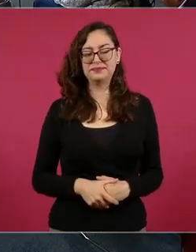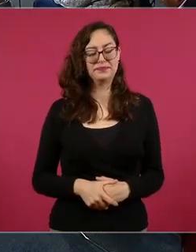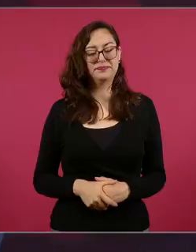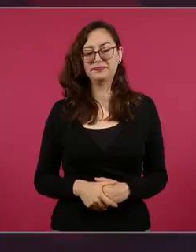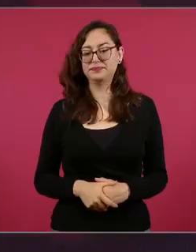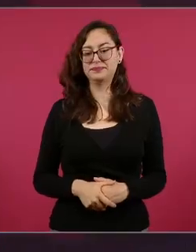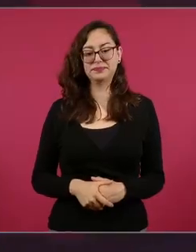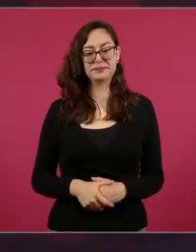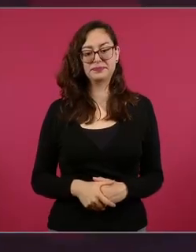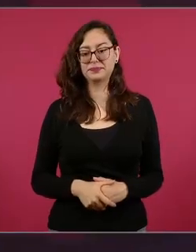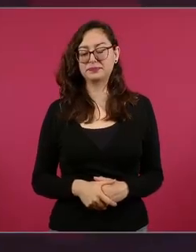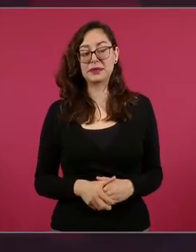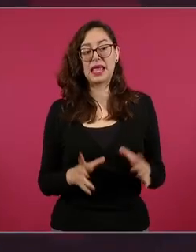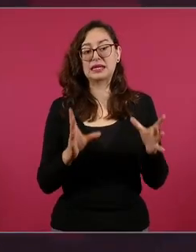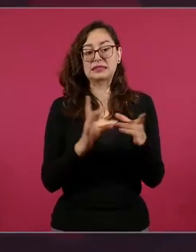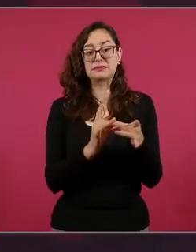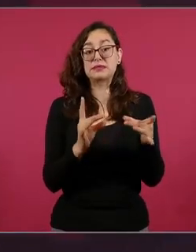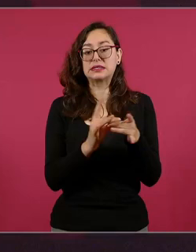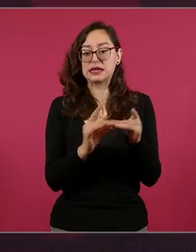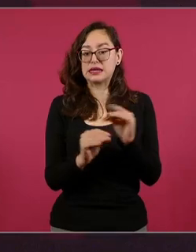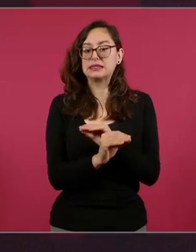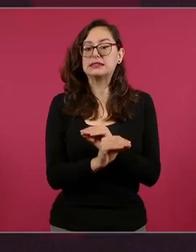Afortunadamente, fíjense, ayer